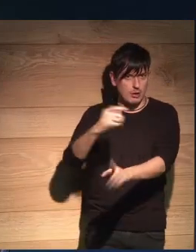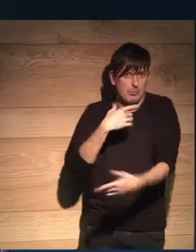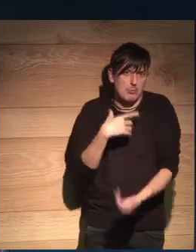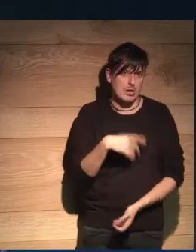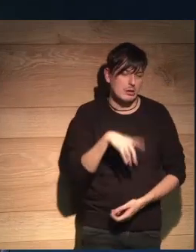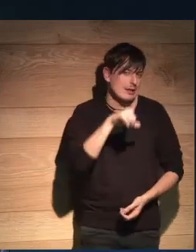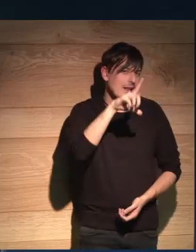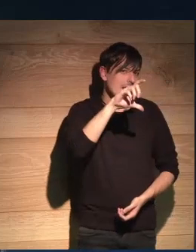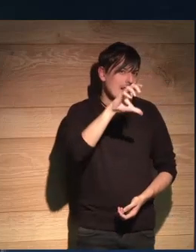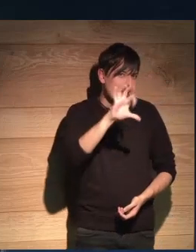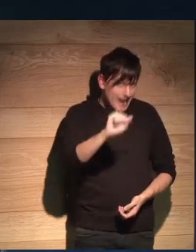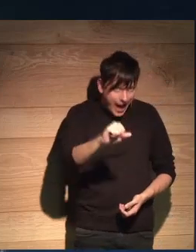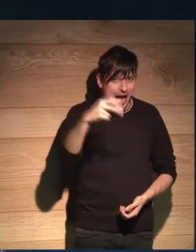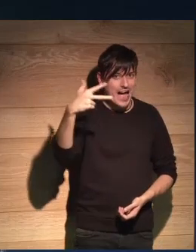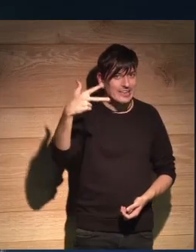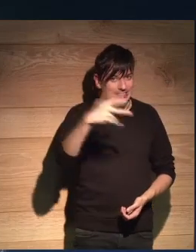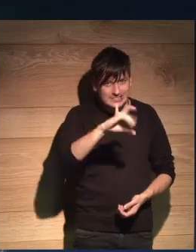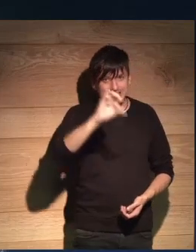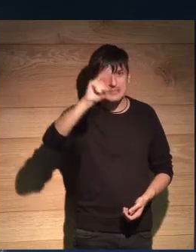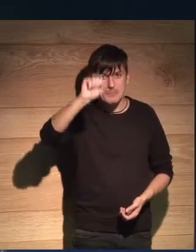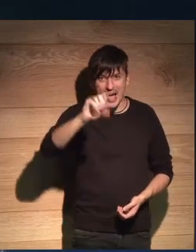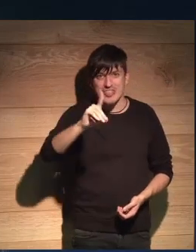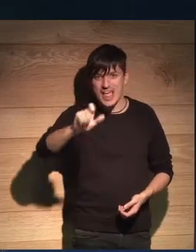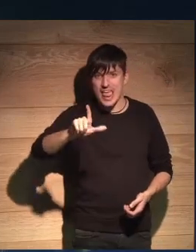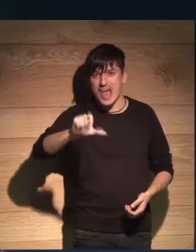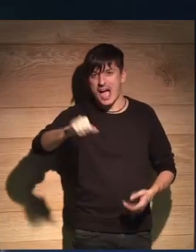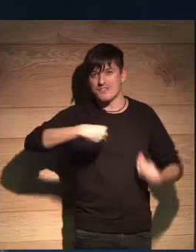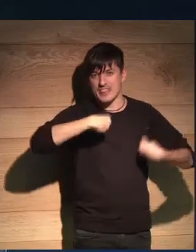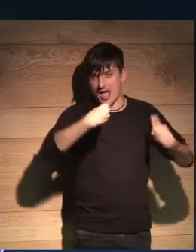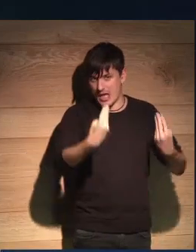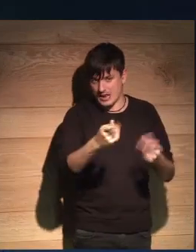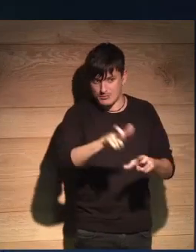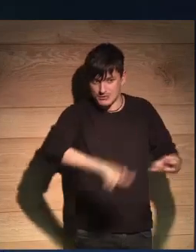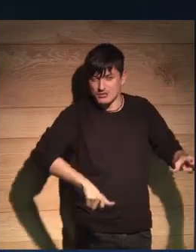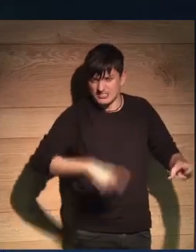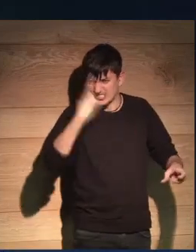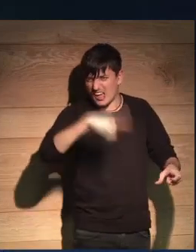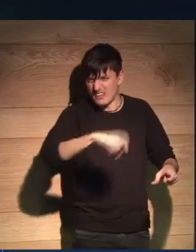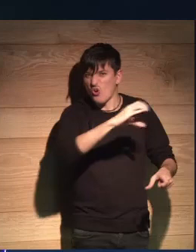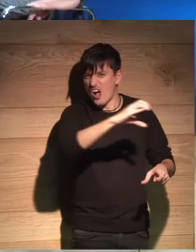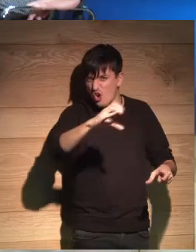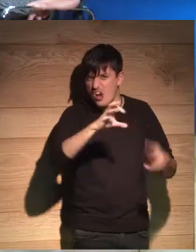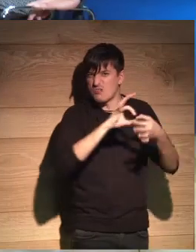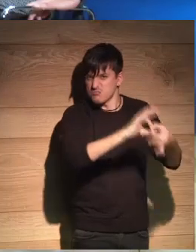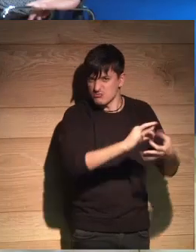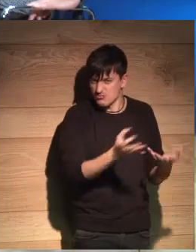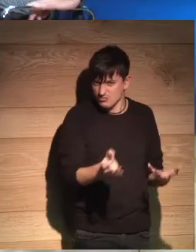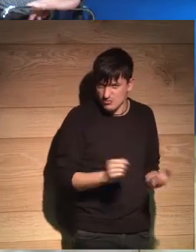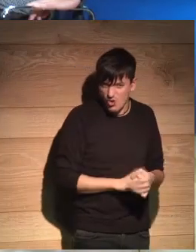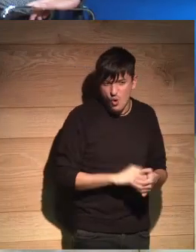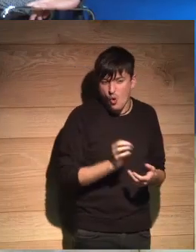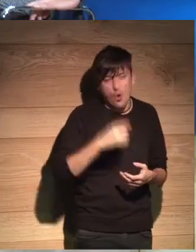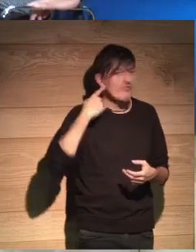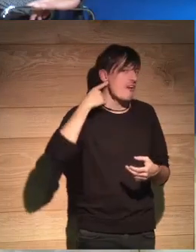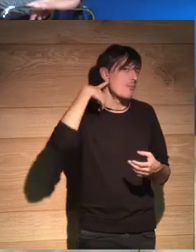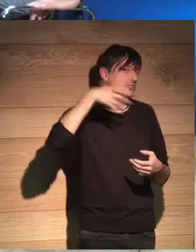pues dices la chispa de la vida, y ya está. Y la gente no es tonta, Bueno, y la gente sabe perfectamente de quién estamos hablando. Una famosa bebida azucarada, y ya todo el mundo dice, ya claro.